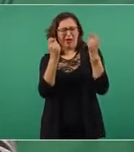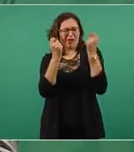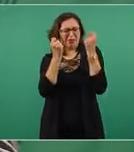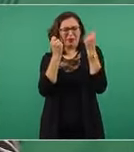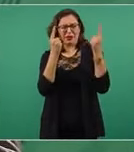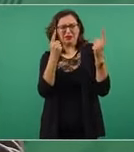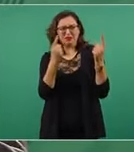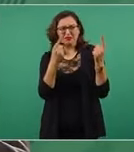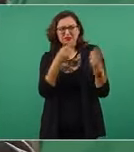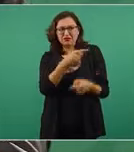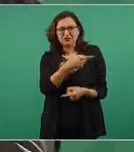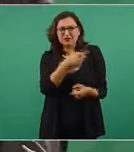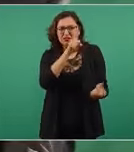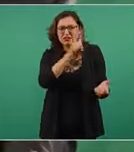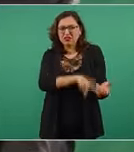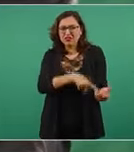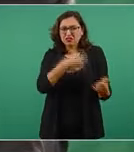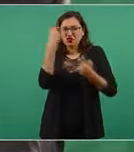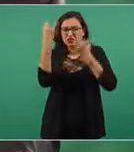Entonces,